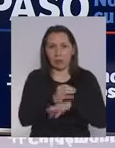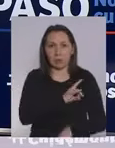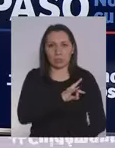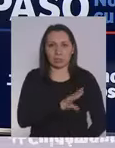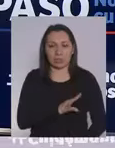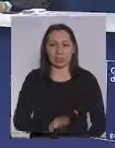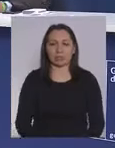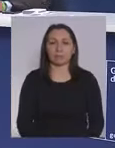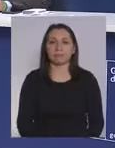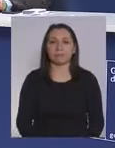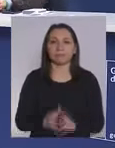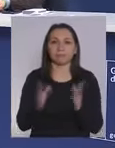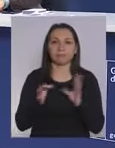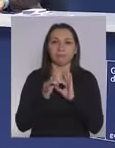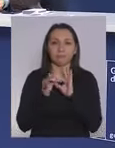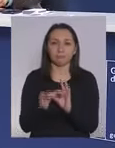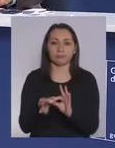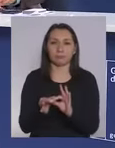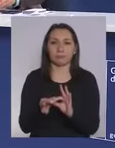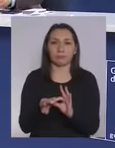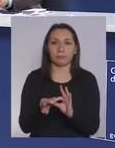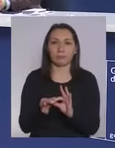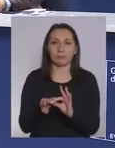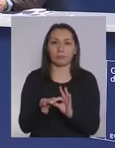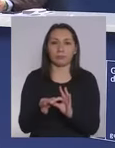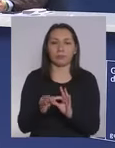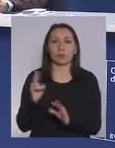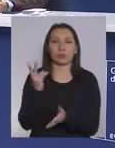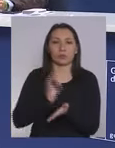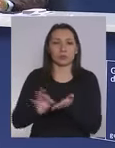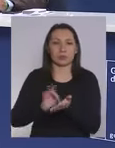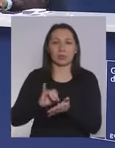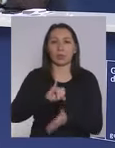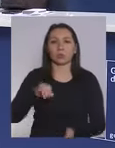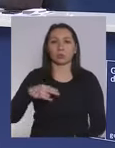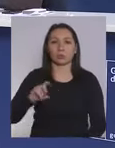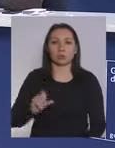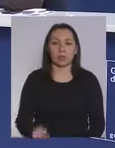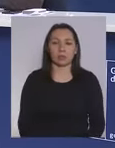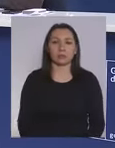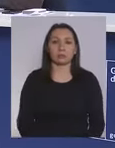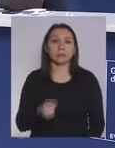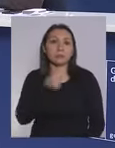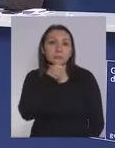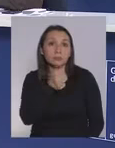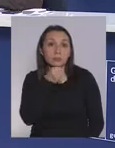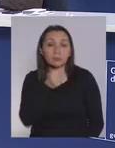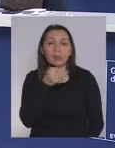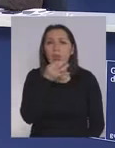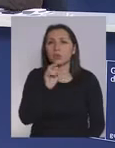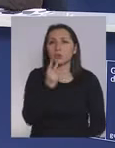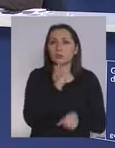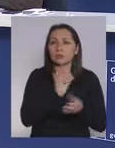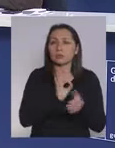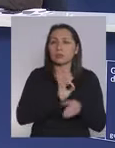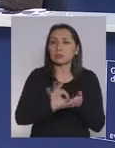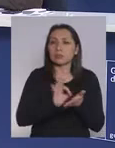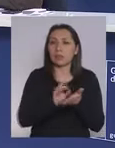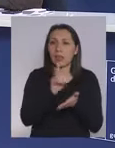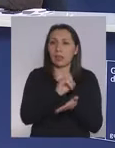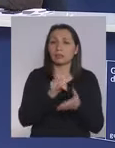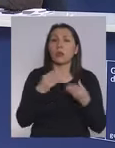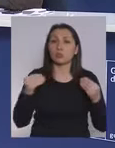muchas gracias sobre su amiga si la subsecretaria vas a decir que va a incorporar varios de